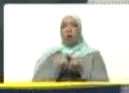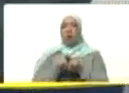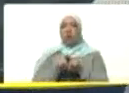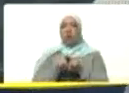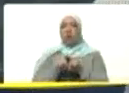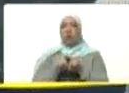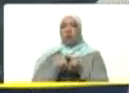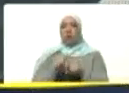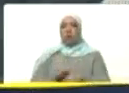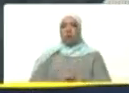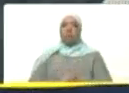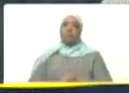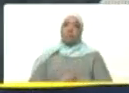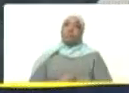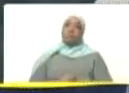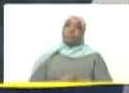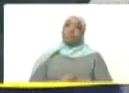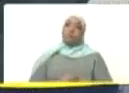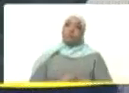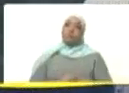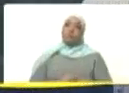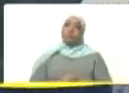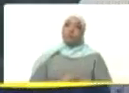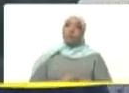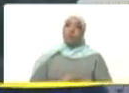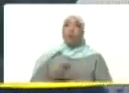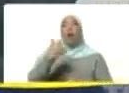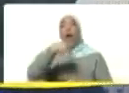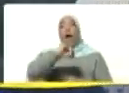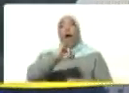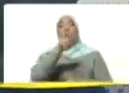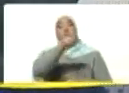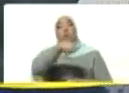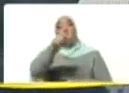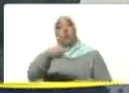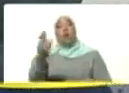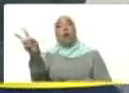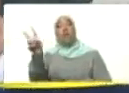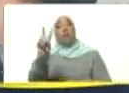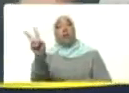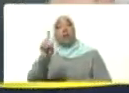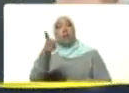There was an absurdity. Allí hubo algo absurdo.